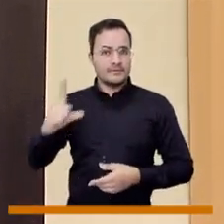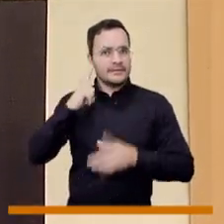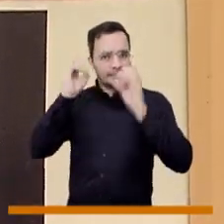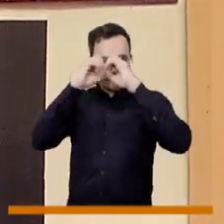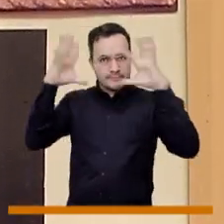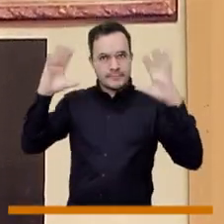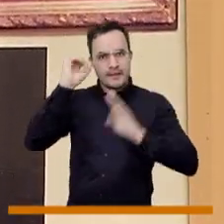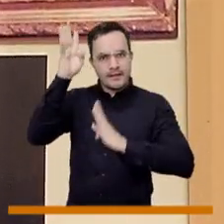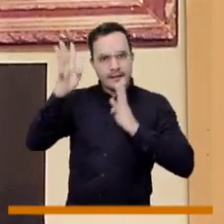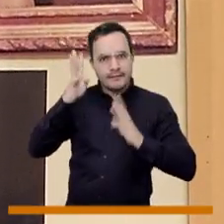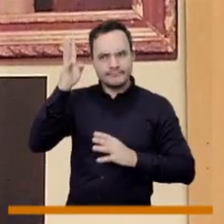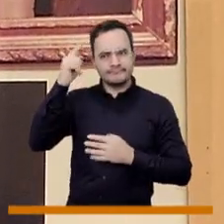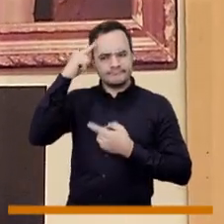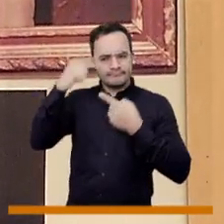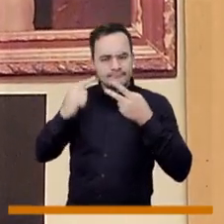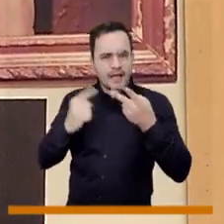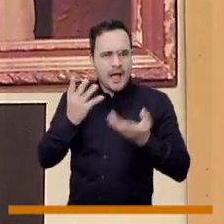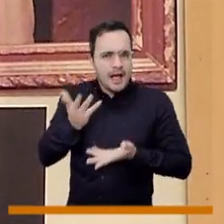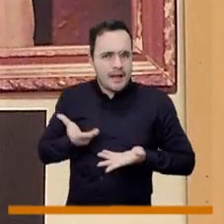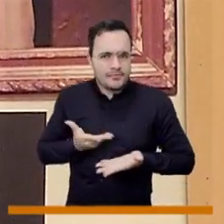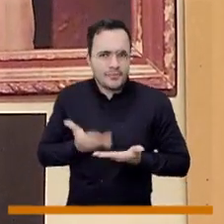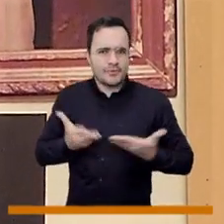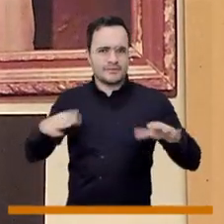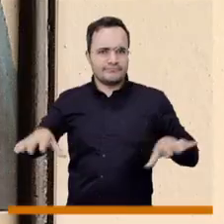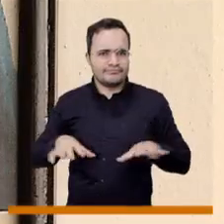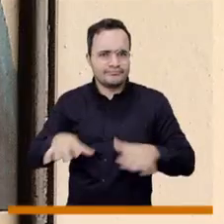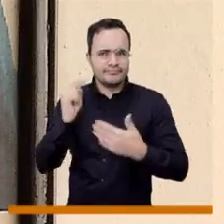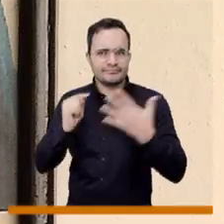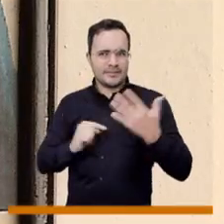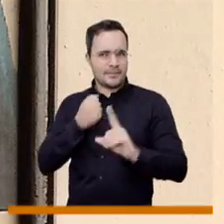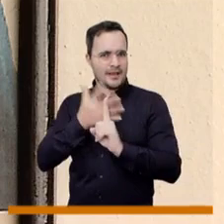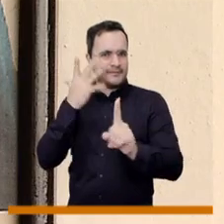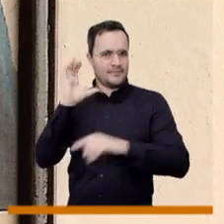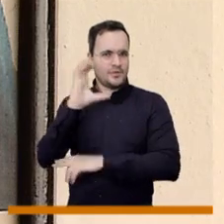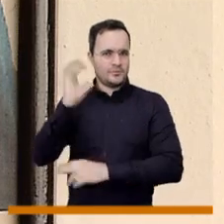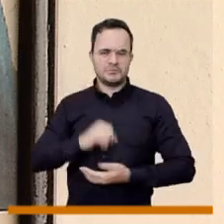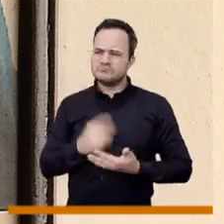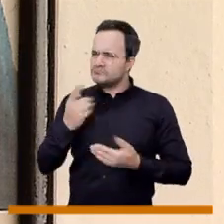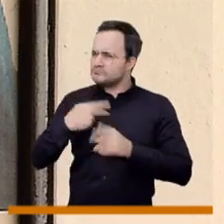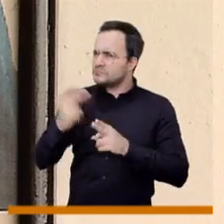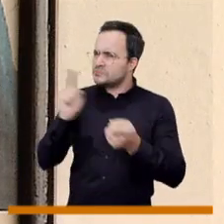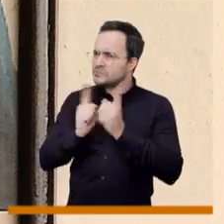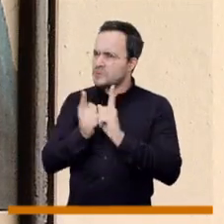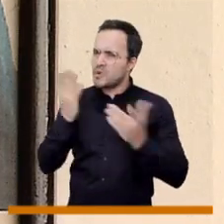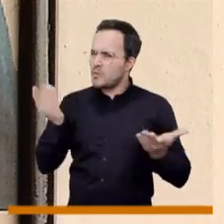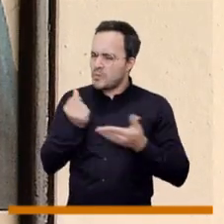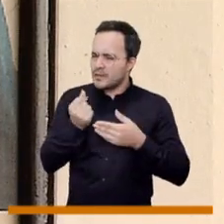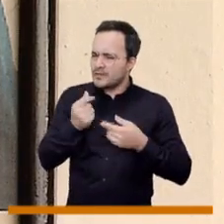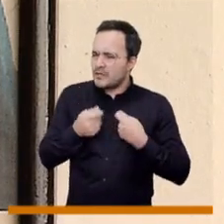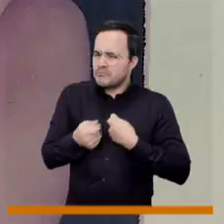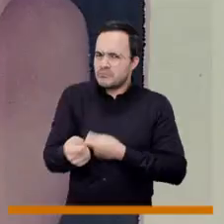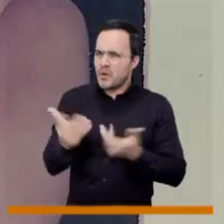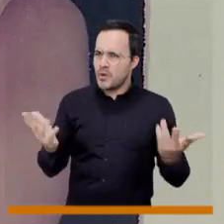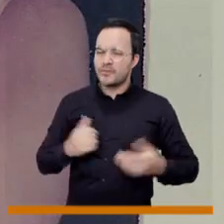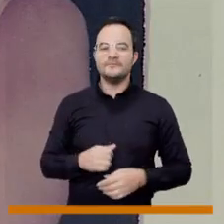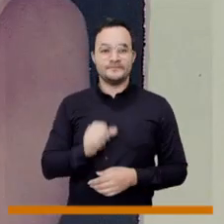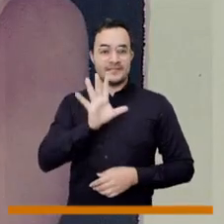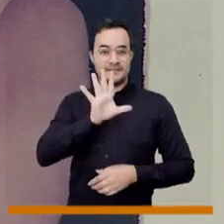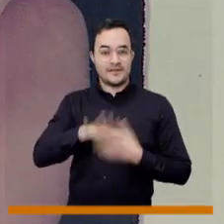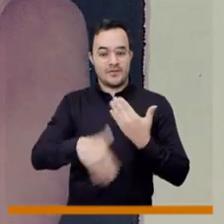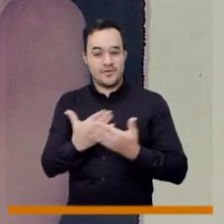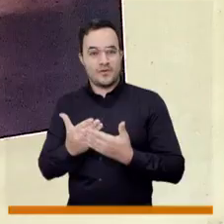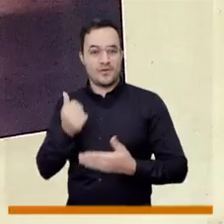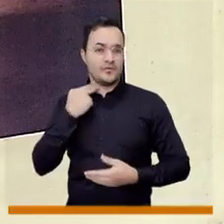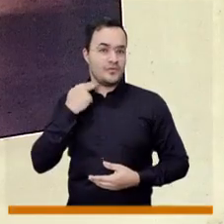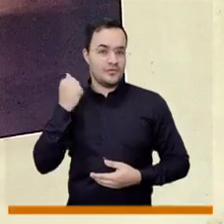activa y creativa este país. Jorge, ¿cuándo arranca este encuentro y cómo se están financiando? Del 5 al 12 de